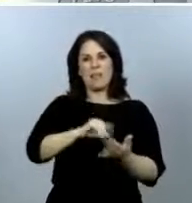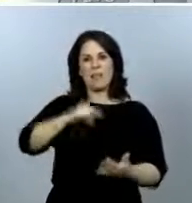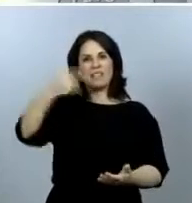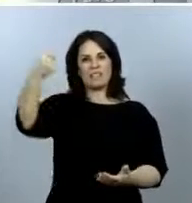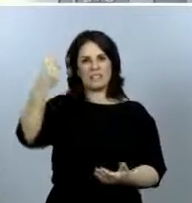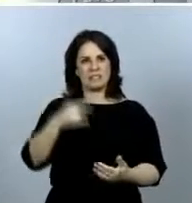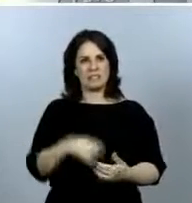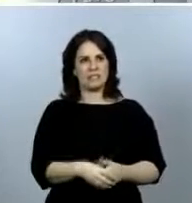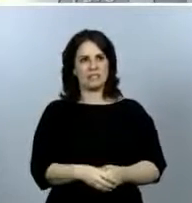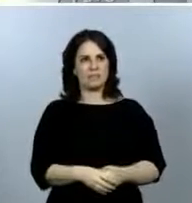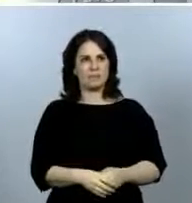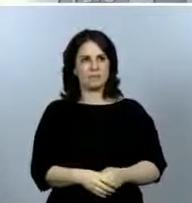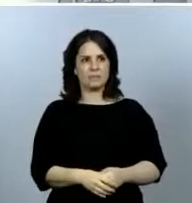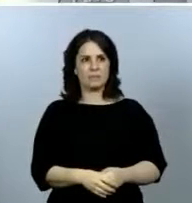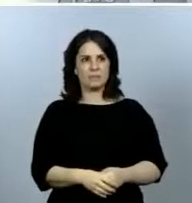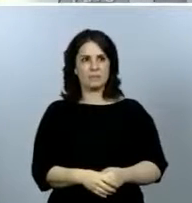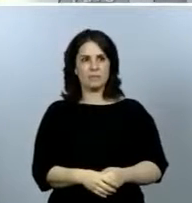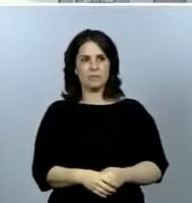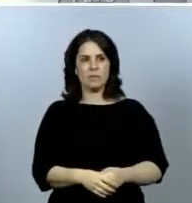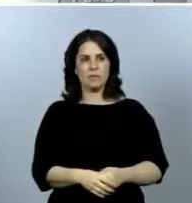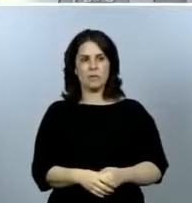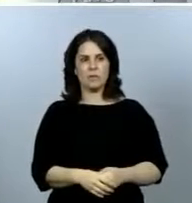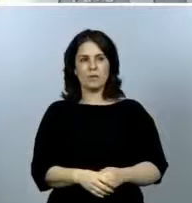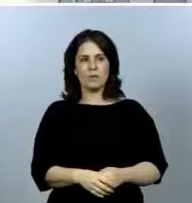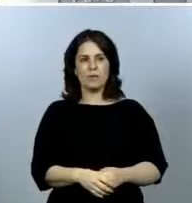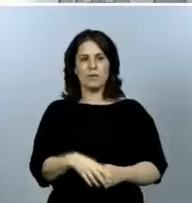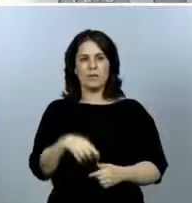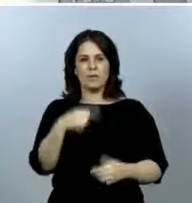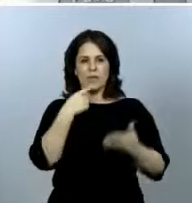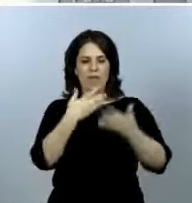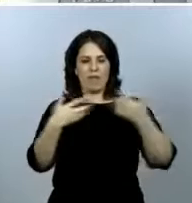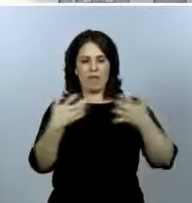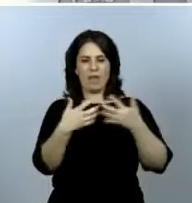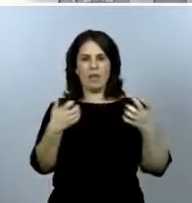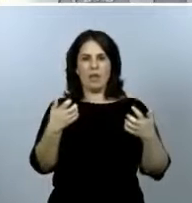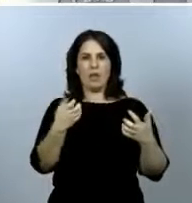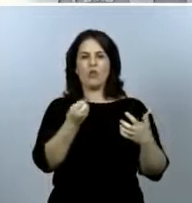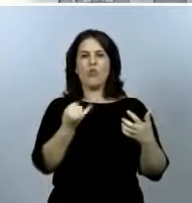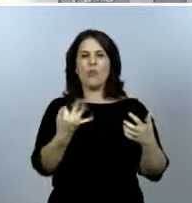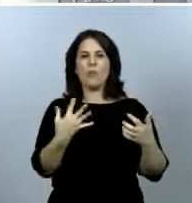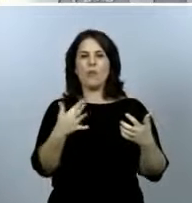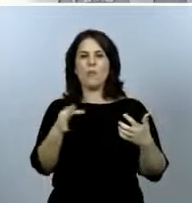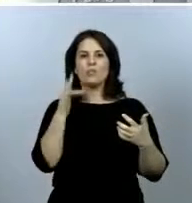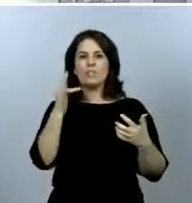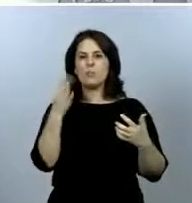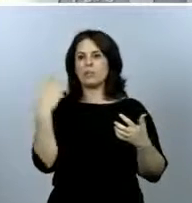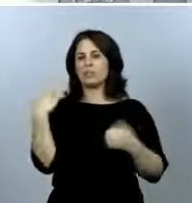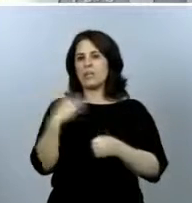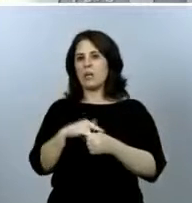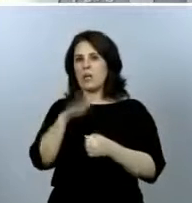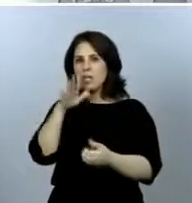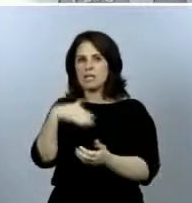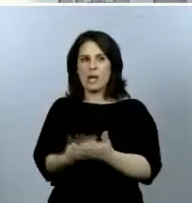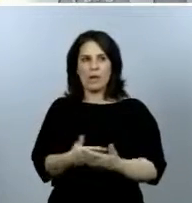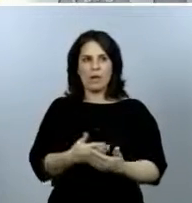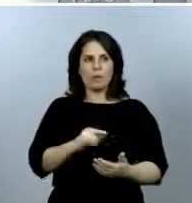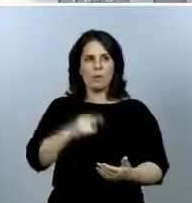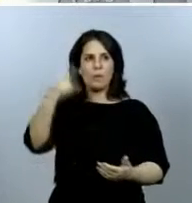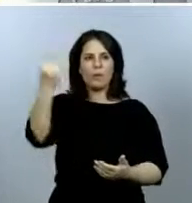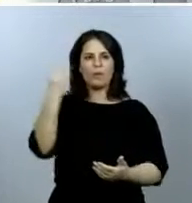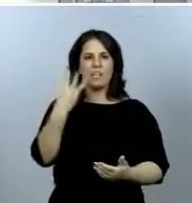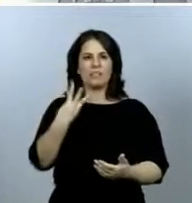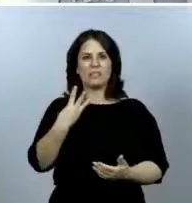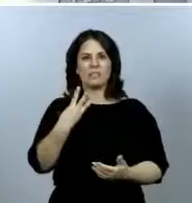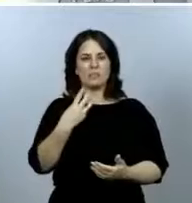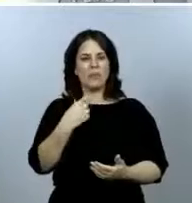nuevos como explica que el número de positivos se ha triplicado desde el lunes no entiendo muy bien si